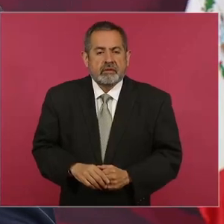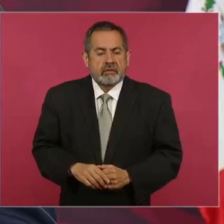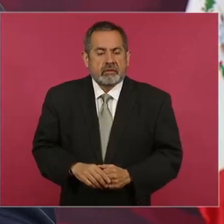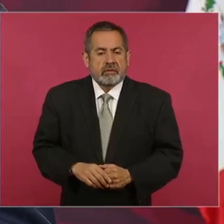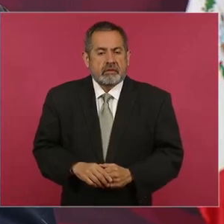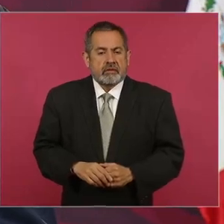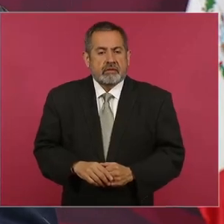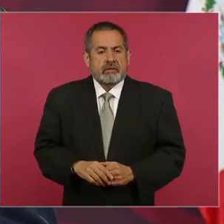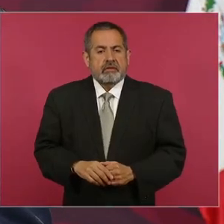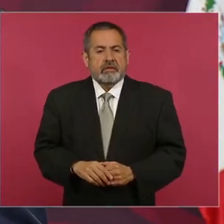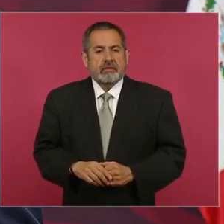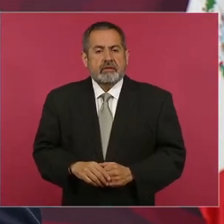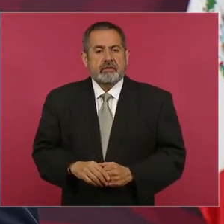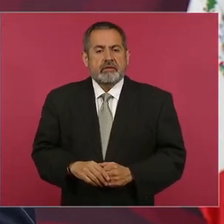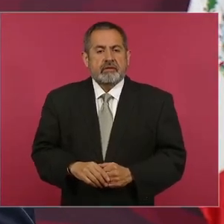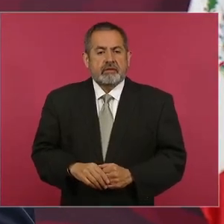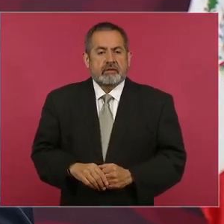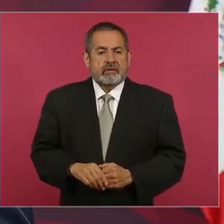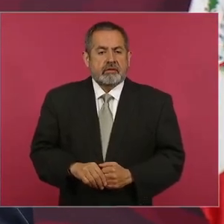como